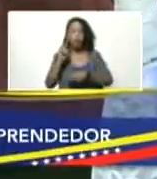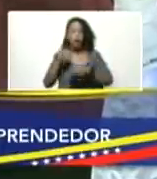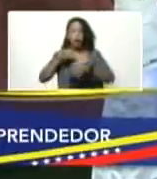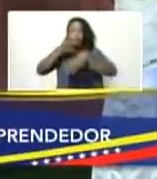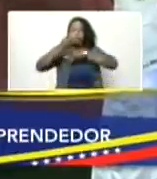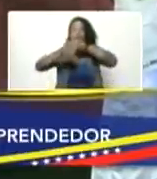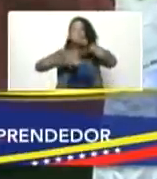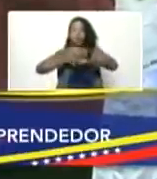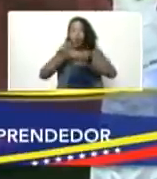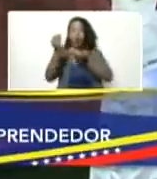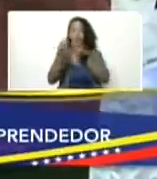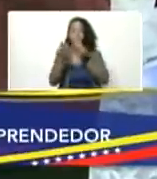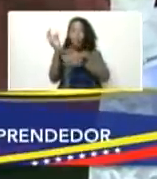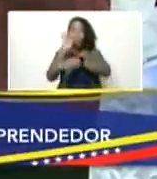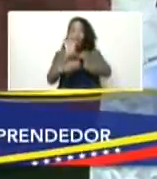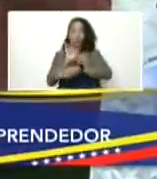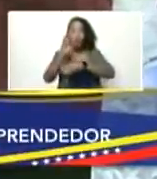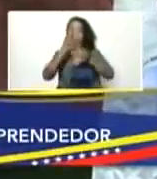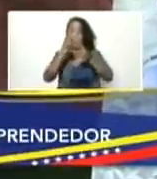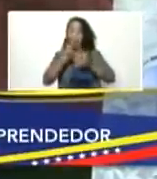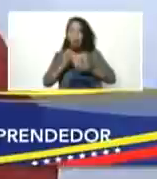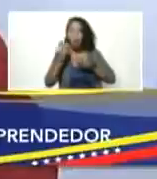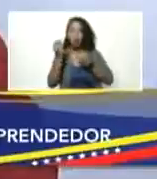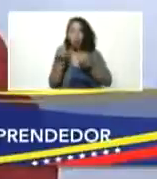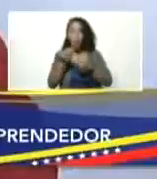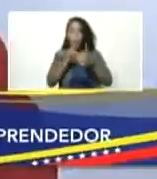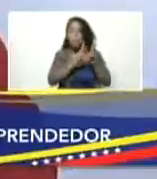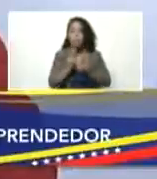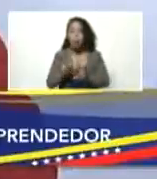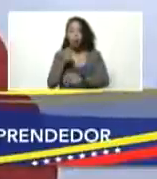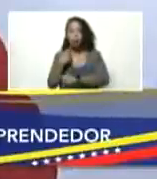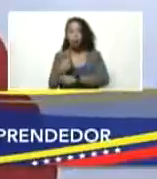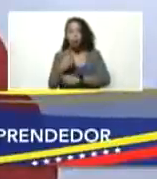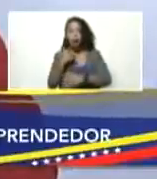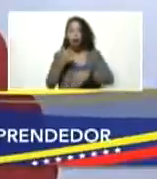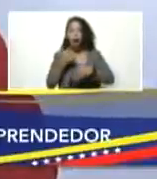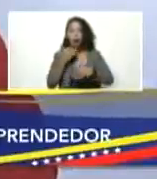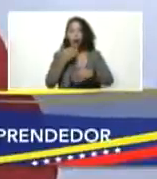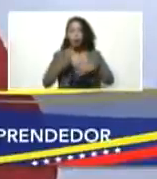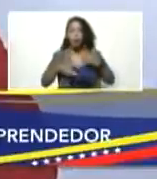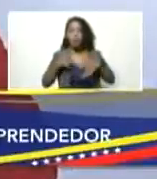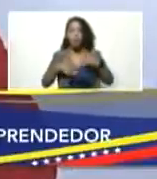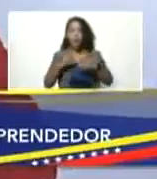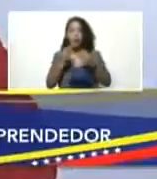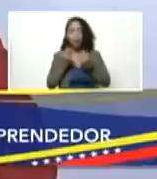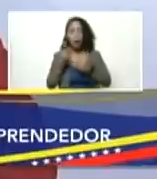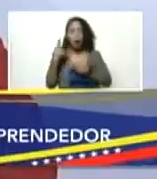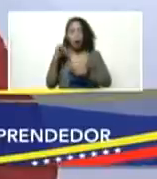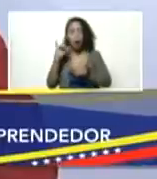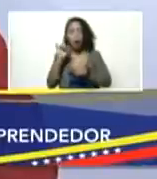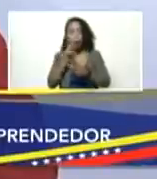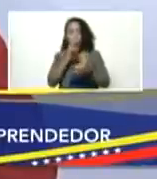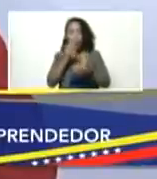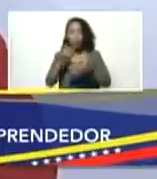del banco, cuáles son nuestros planes de financiamiento y él nos cuenta un poco sobre su actividad económica. Correcto. Ahí tenemos un buzón en donde él nos envía